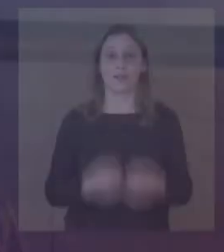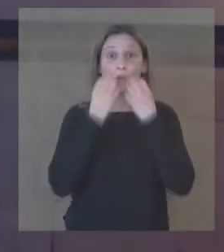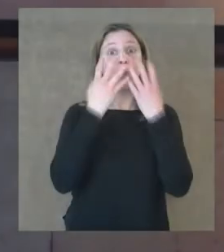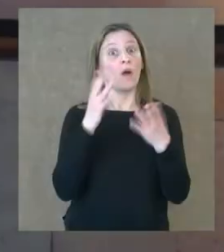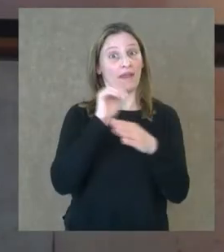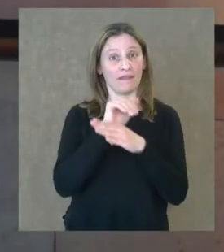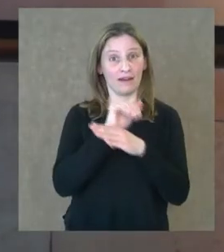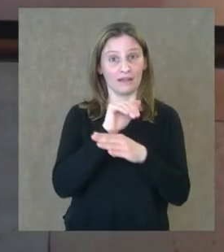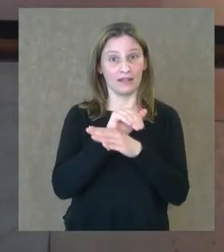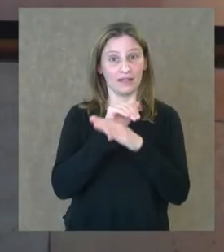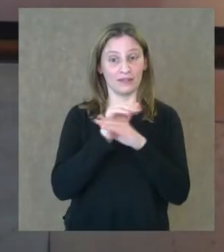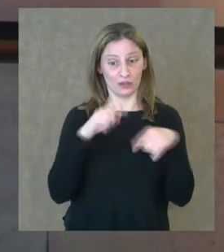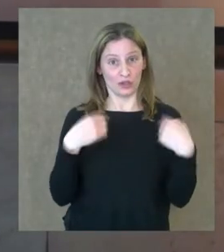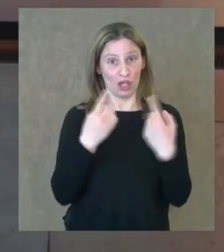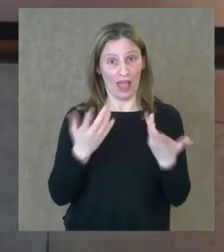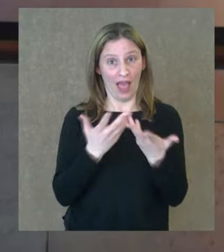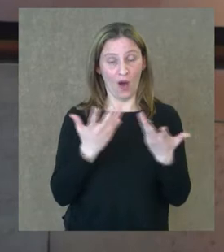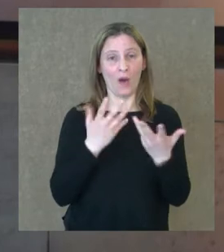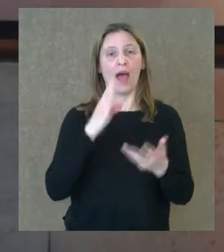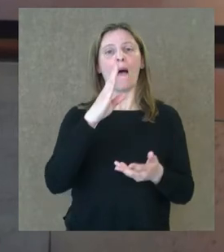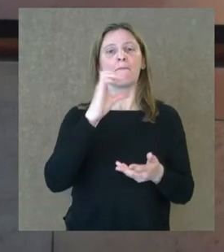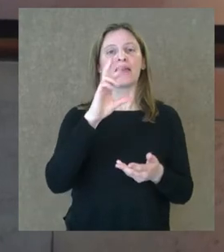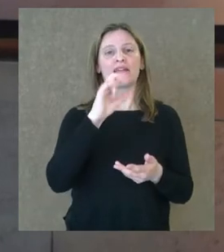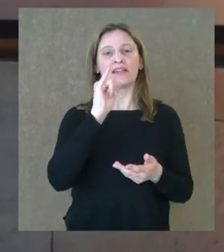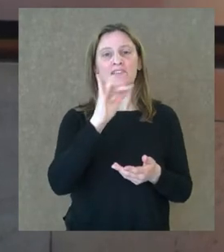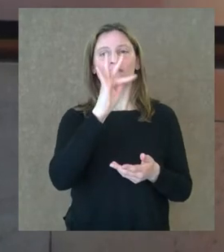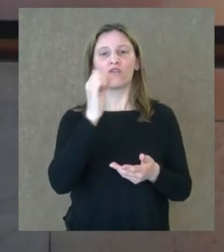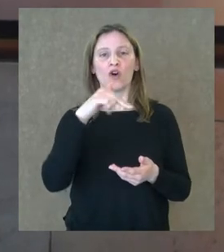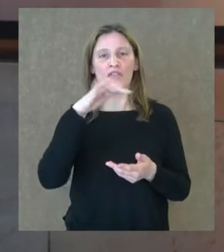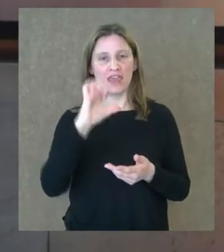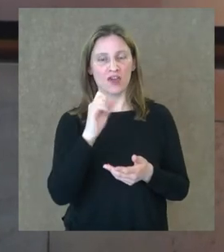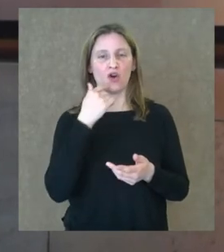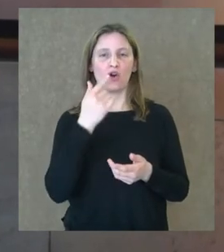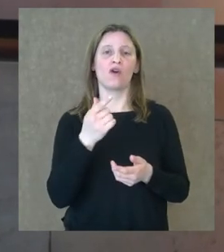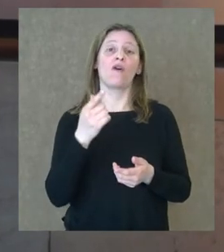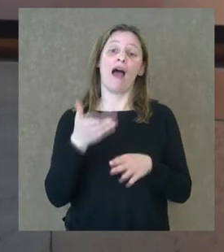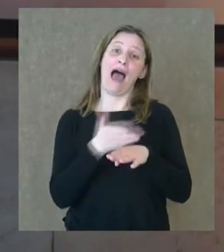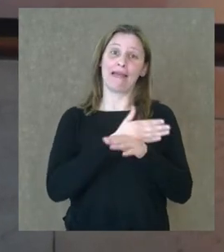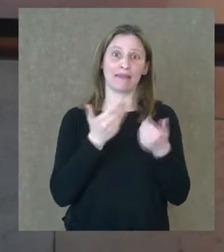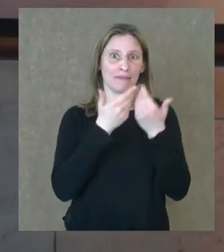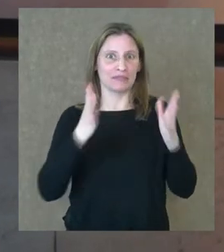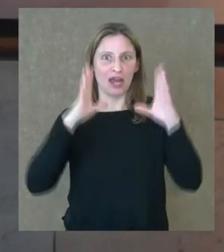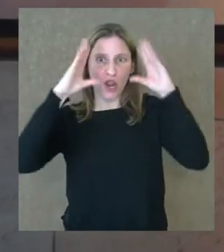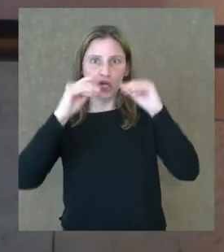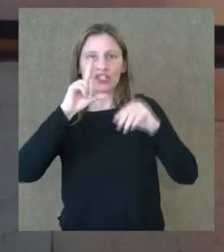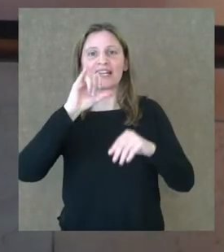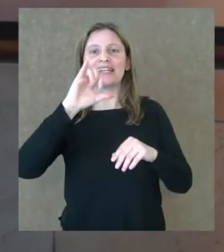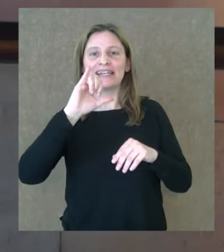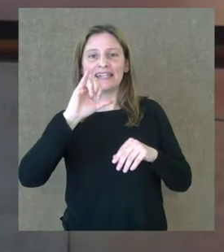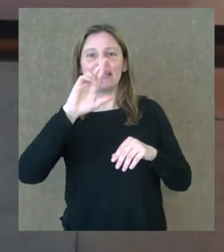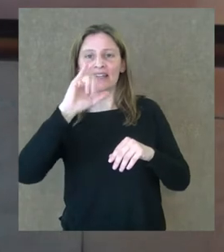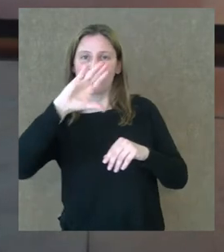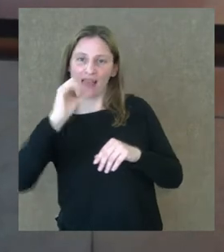buenas tardes estamos en el perifoneo del auditorio del sodre antes de la noche lírica que integra